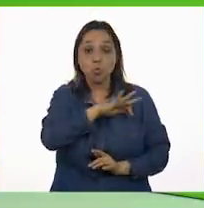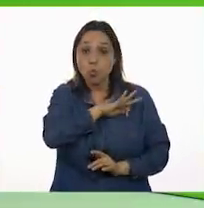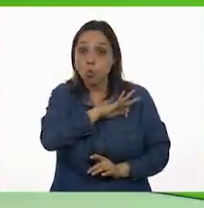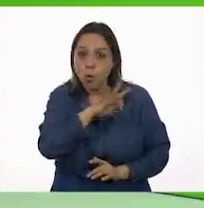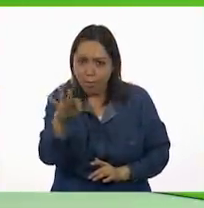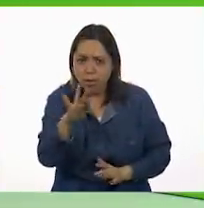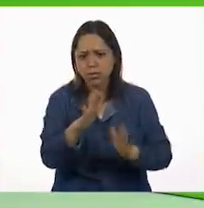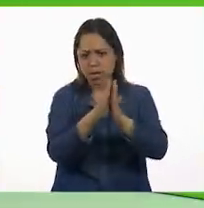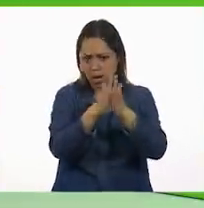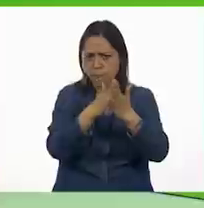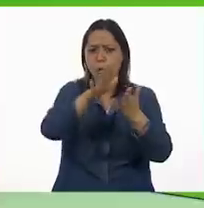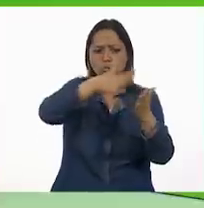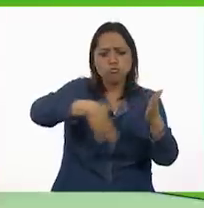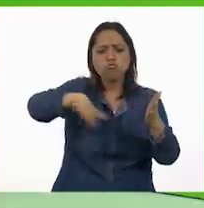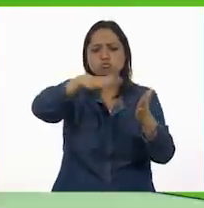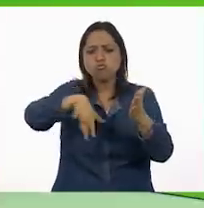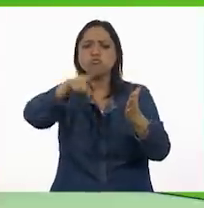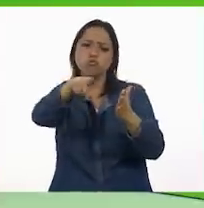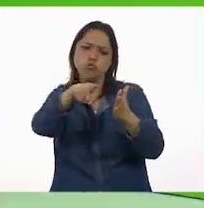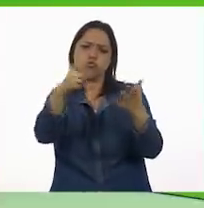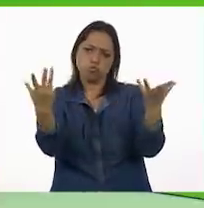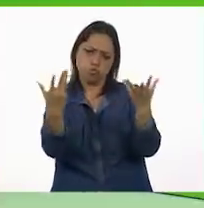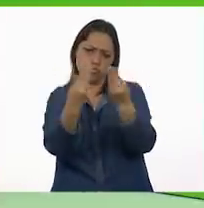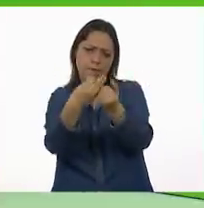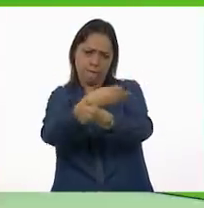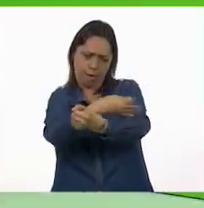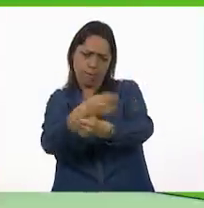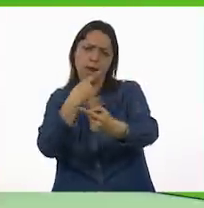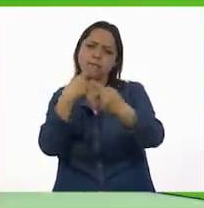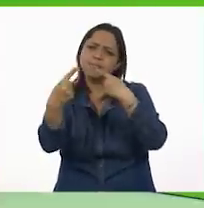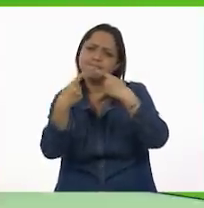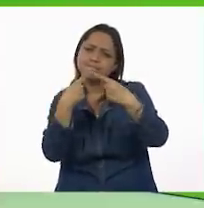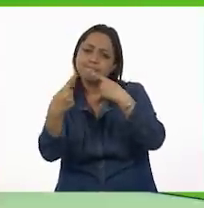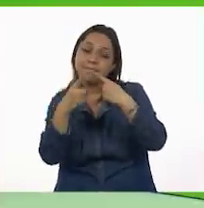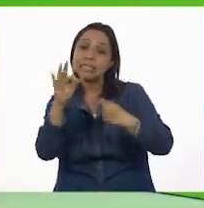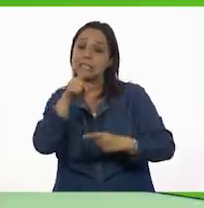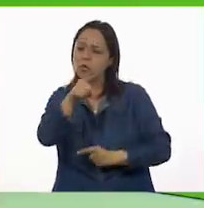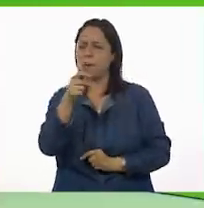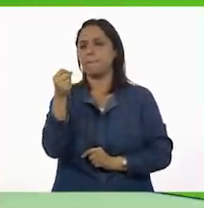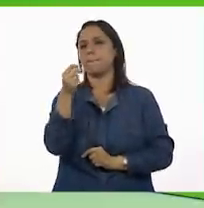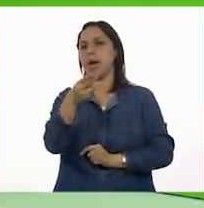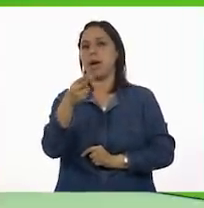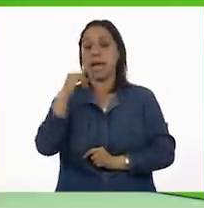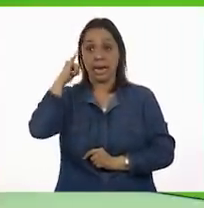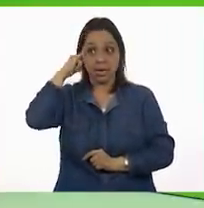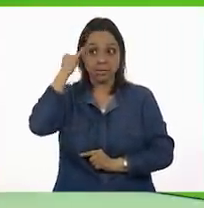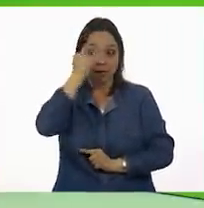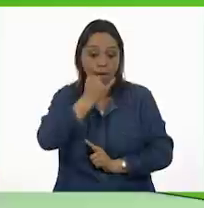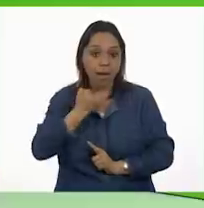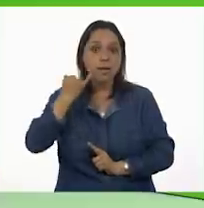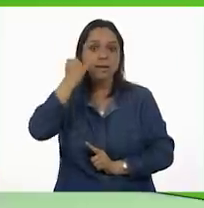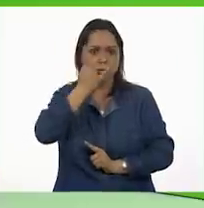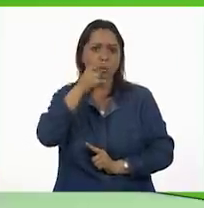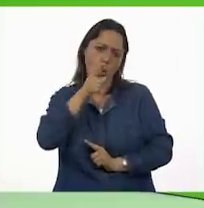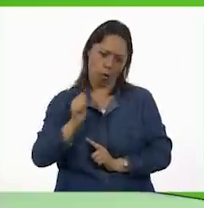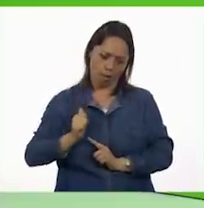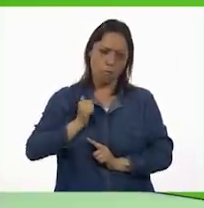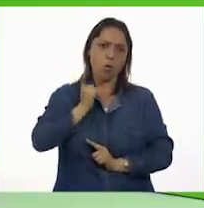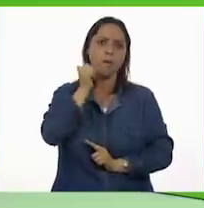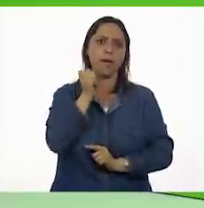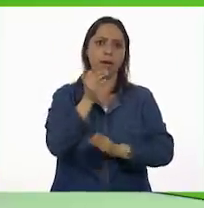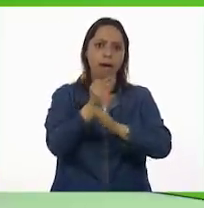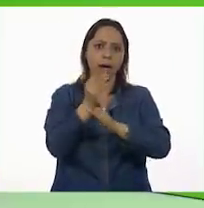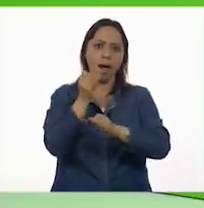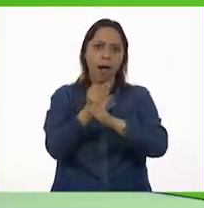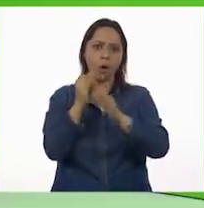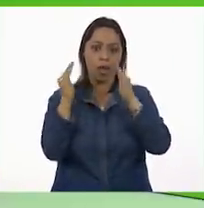consulta otros libros y comenta el tema de hoy con tu familia. Y si tienes la fortuna de hablar una lengua indígena, ¿por qué no aprovechas este momento